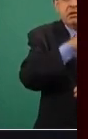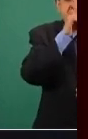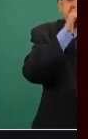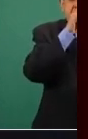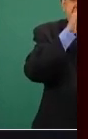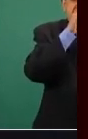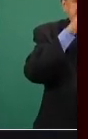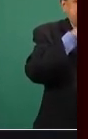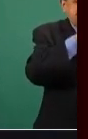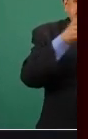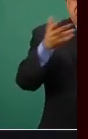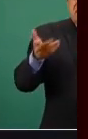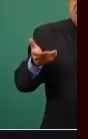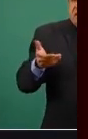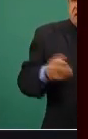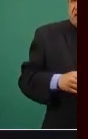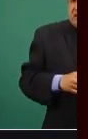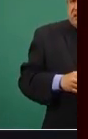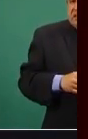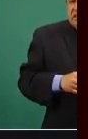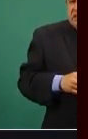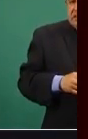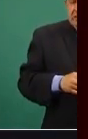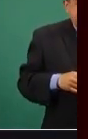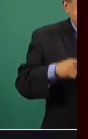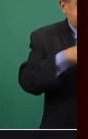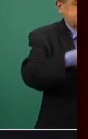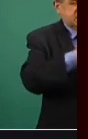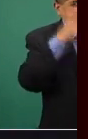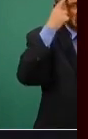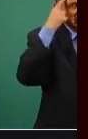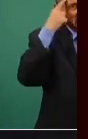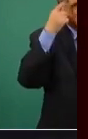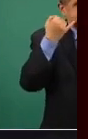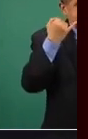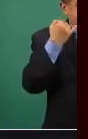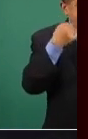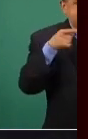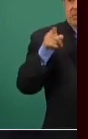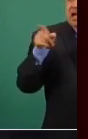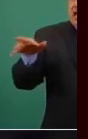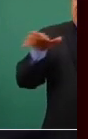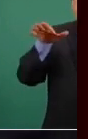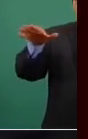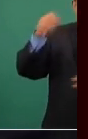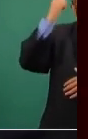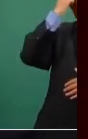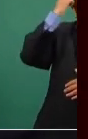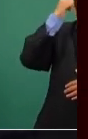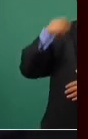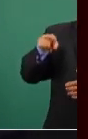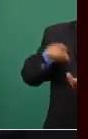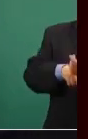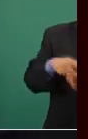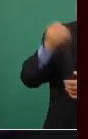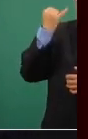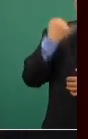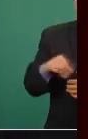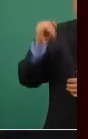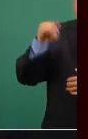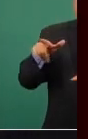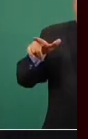incongruencia lo absurdo de hacer un aeropuerto en un